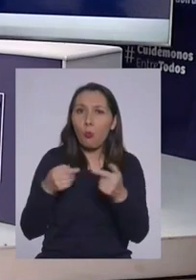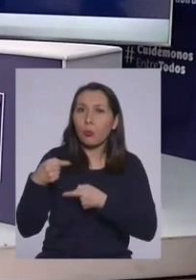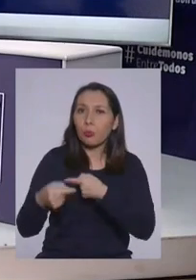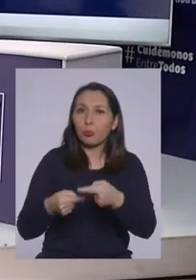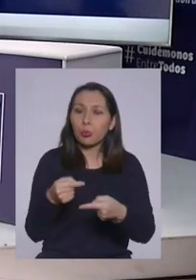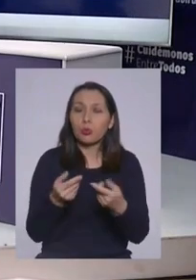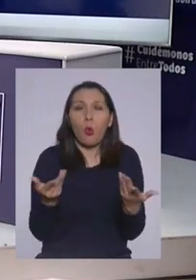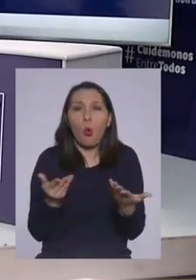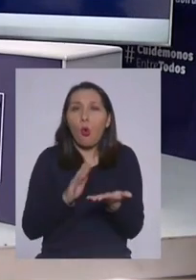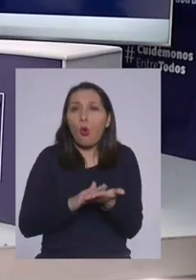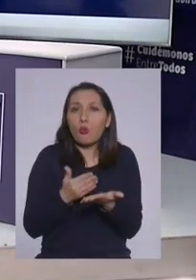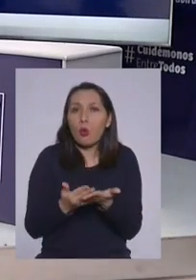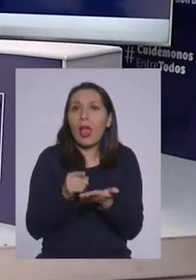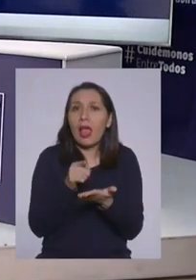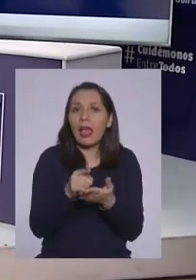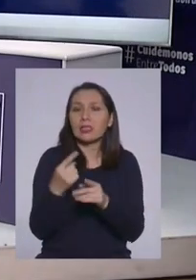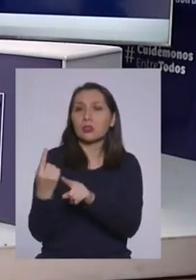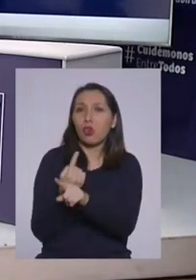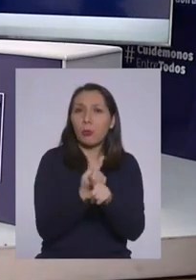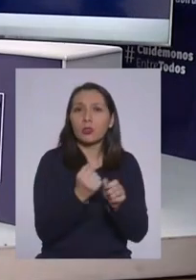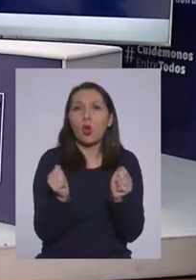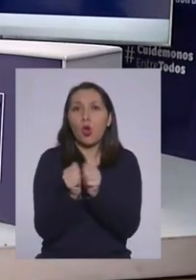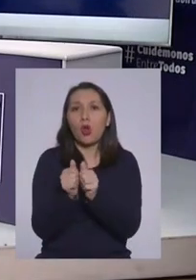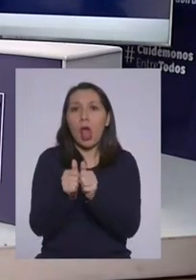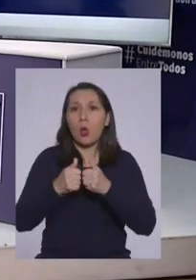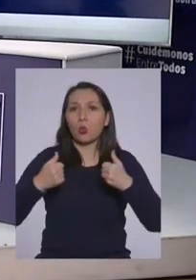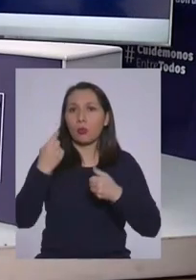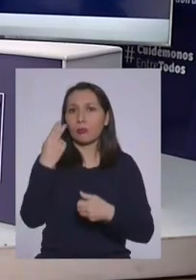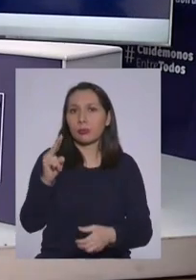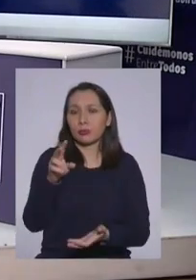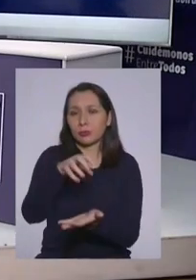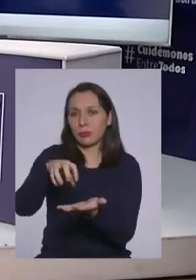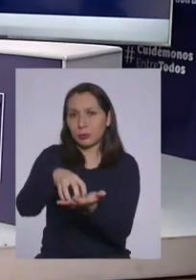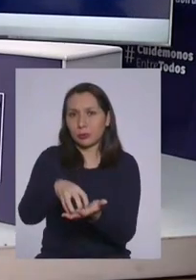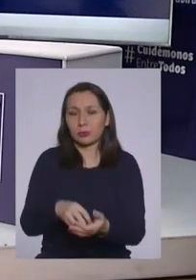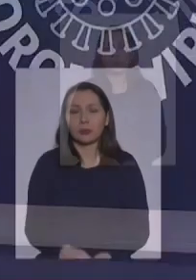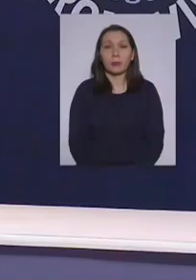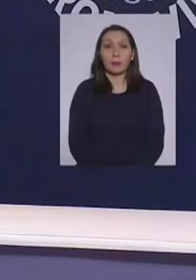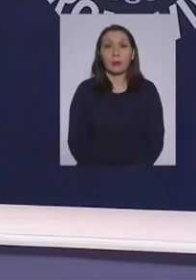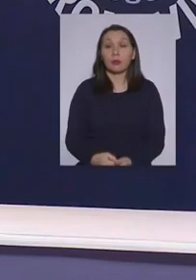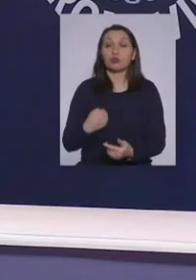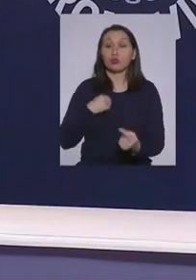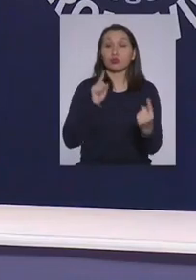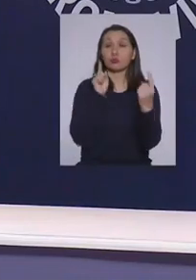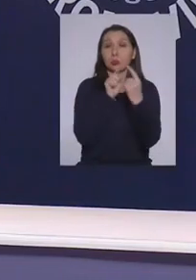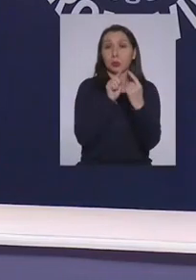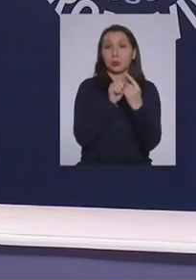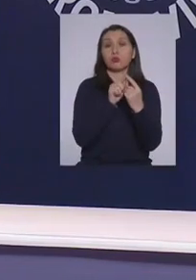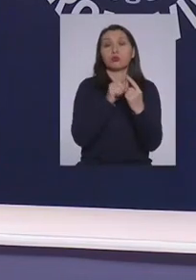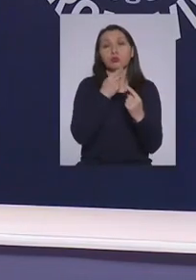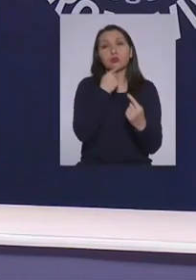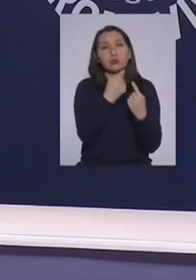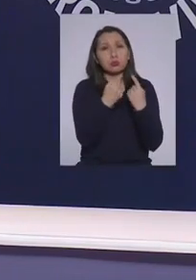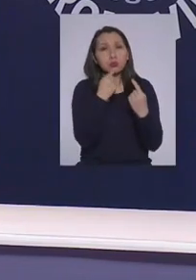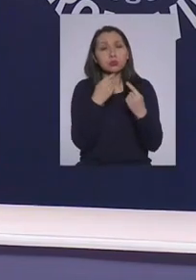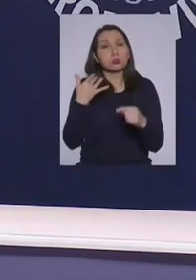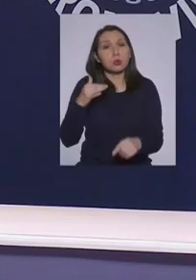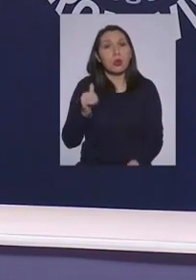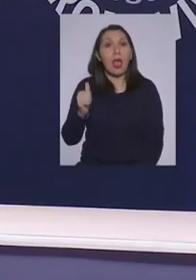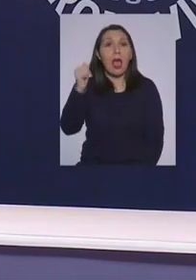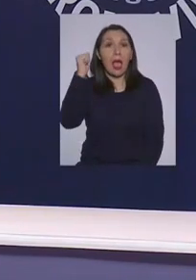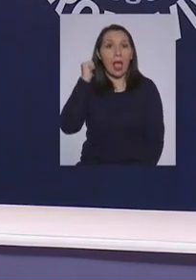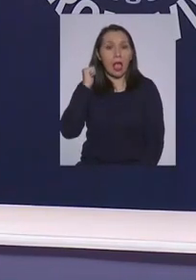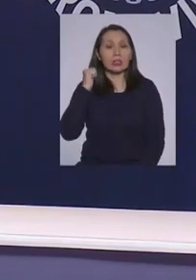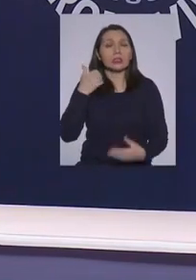¿Cómo va ese diálogo con las autoridades locales? Bueno, personalmente tuve un diálogo muy importante en el día de